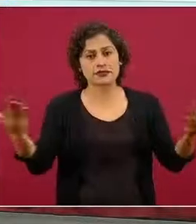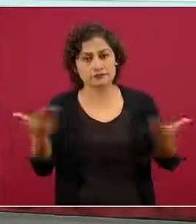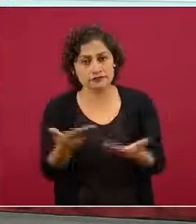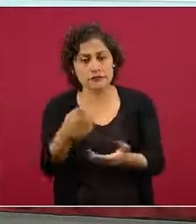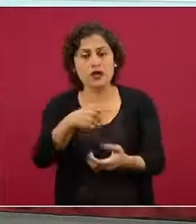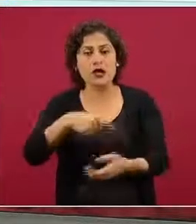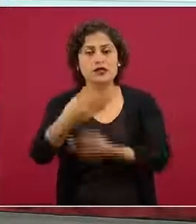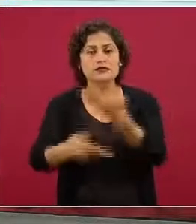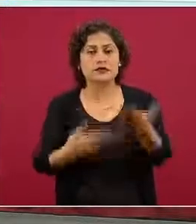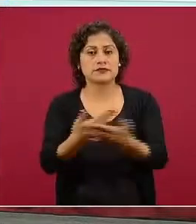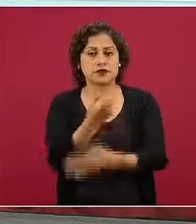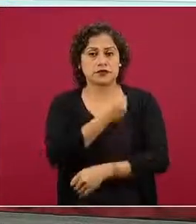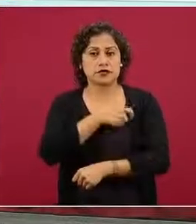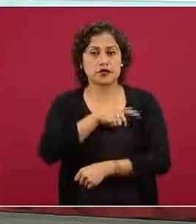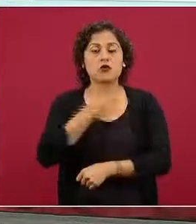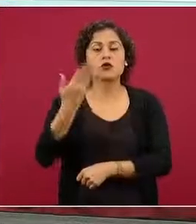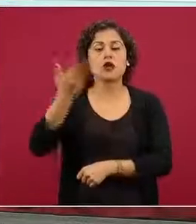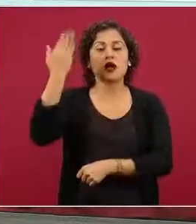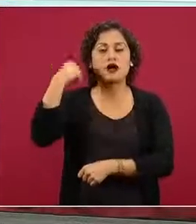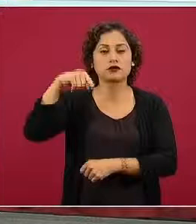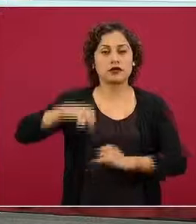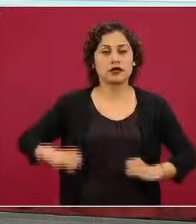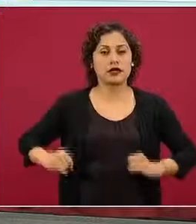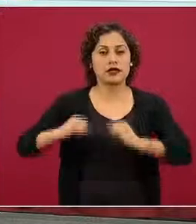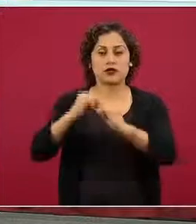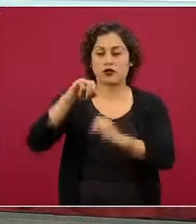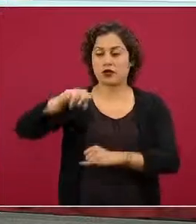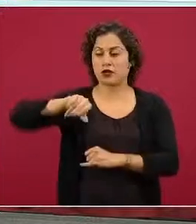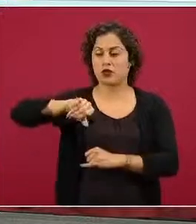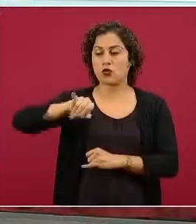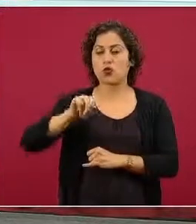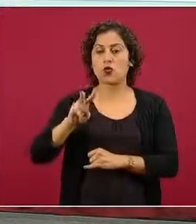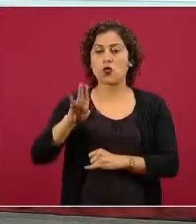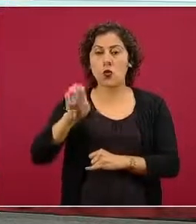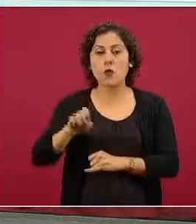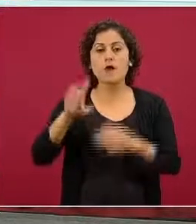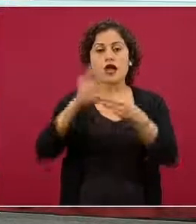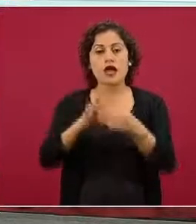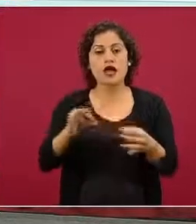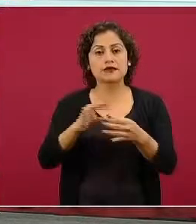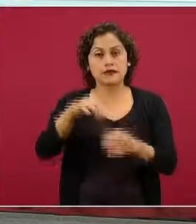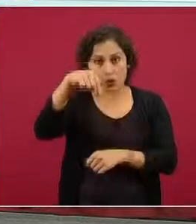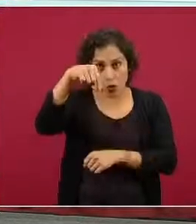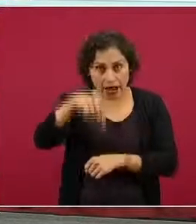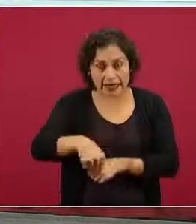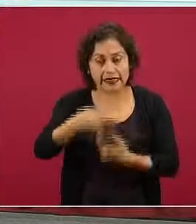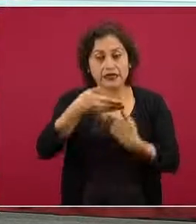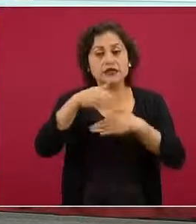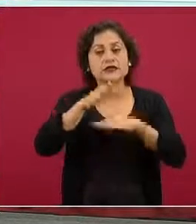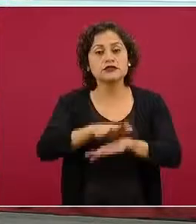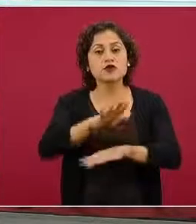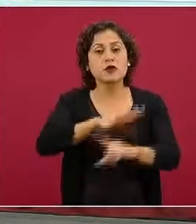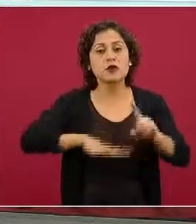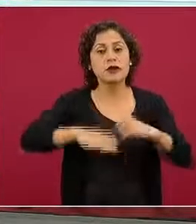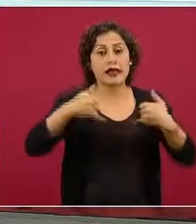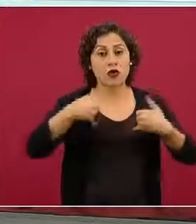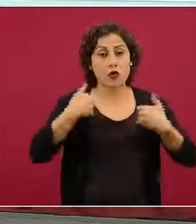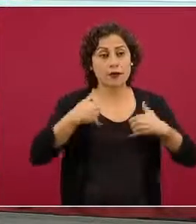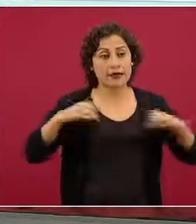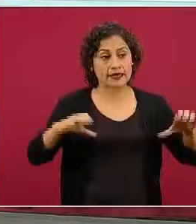ya ha presentado también aquí múltiples estrategias de acercamiento de pares, de joven a joven, para que haya una mayor